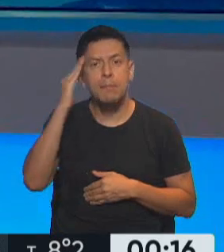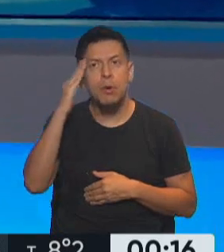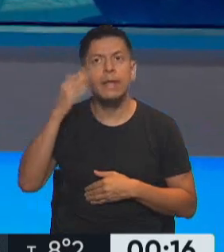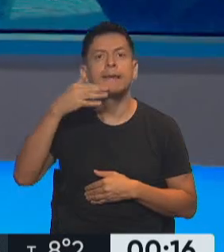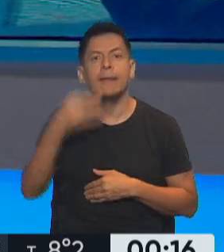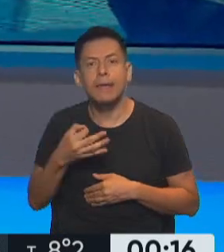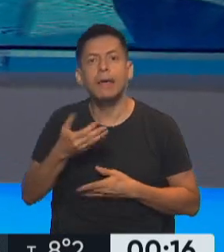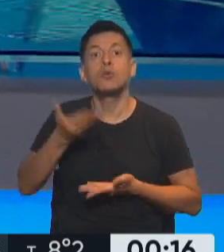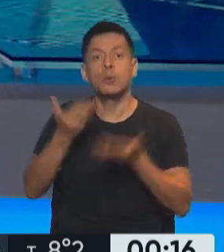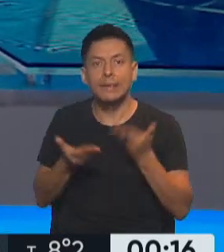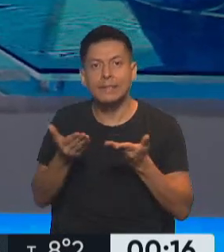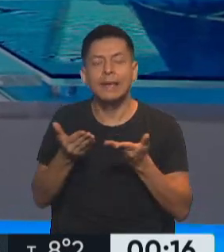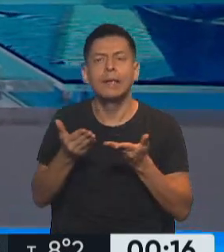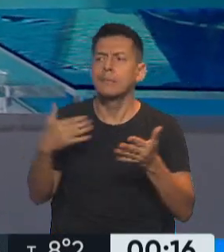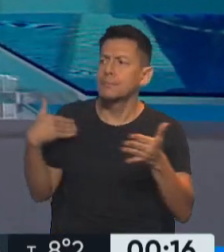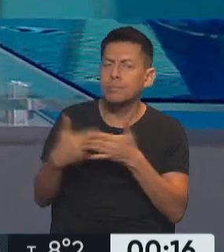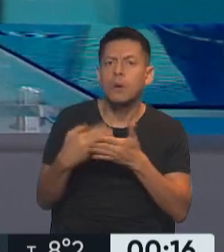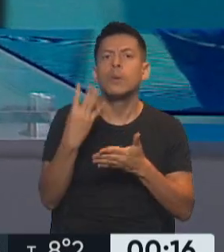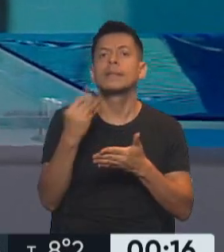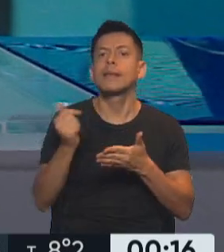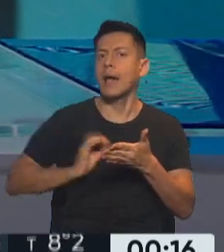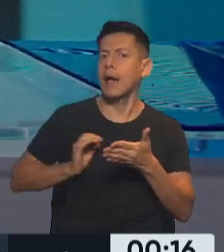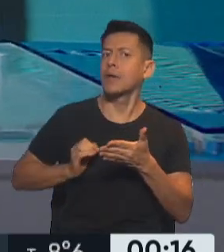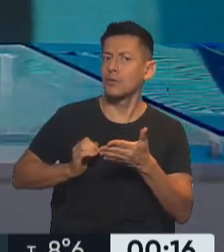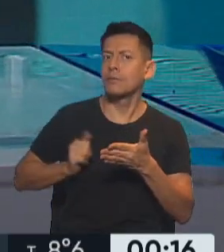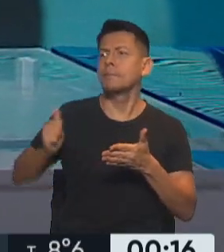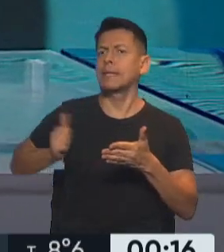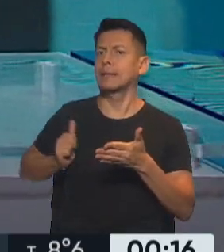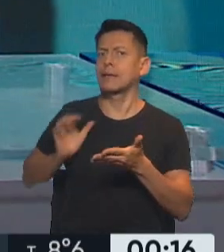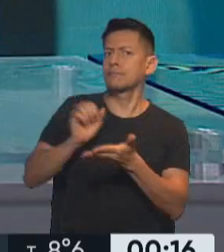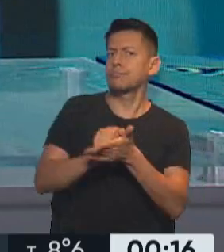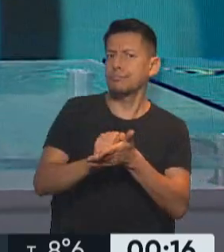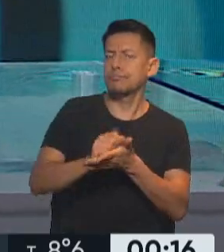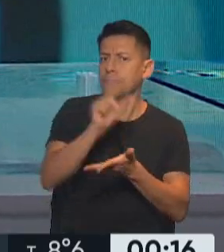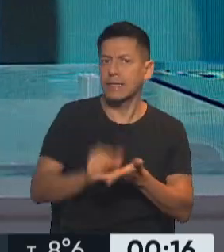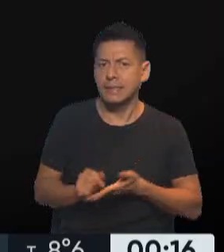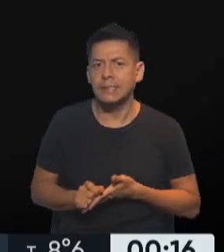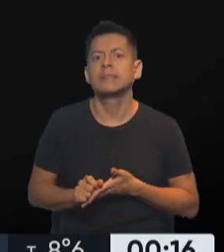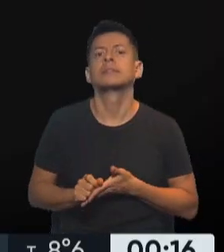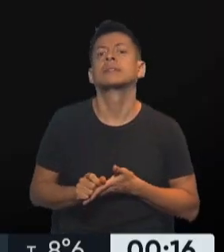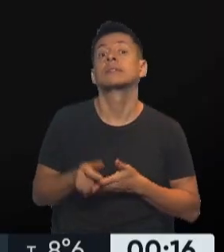y la justicia, 46 años del golpe, y lo hacemos con este informe especial de la televisión pública.